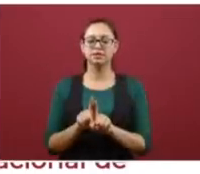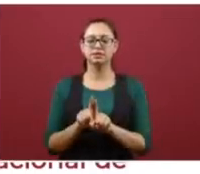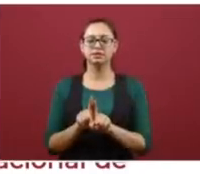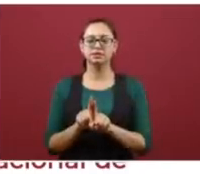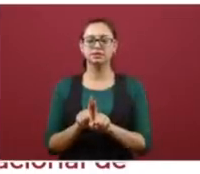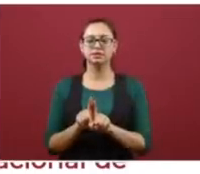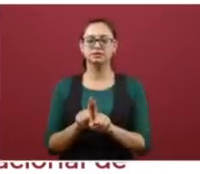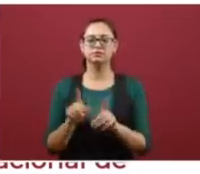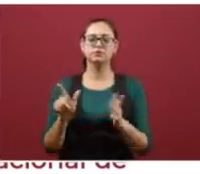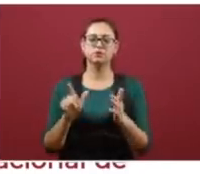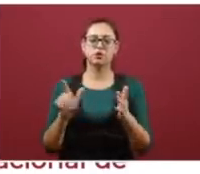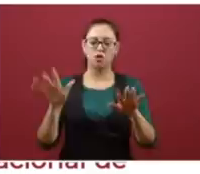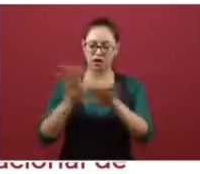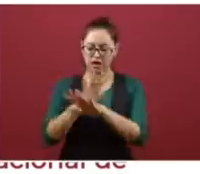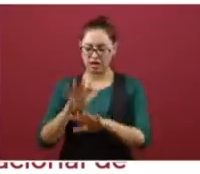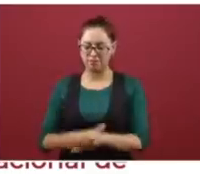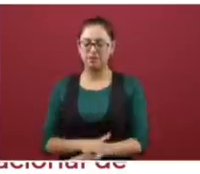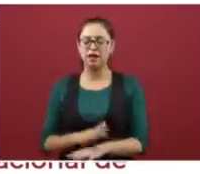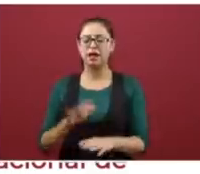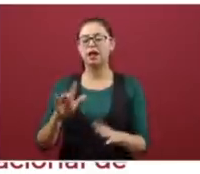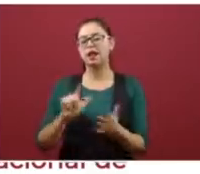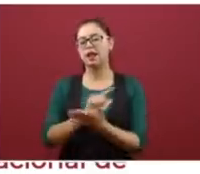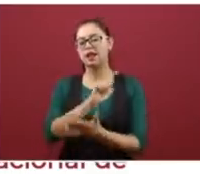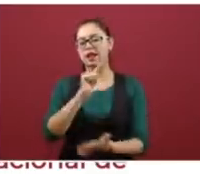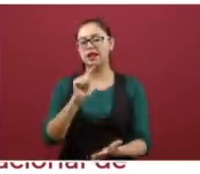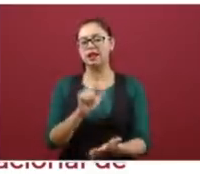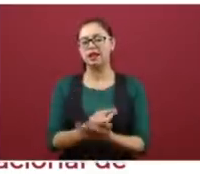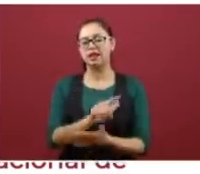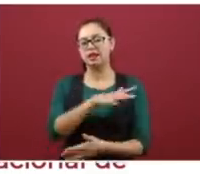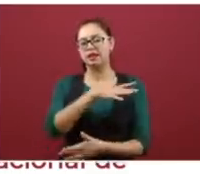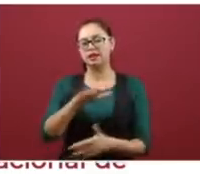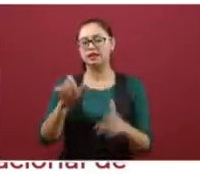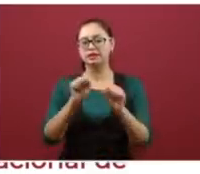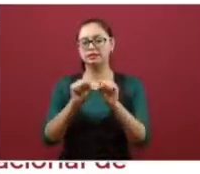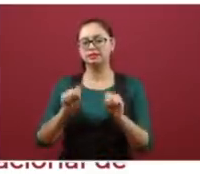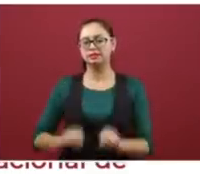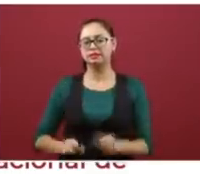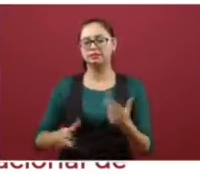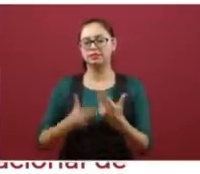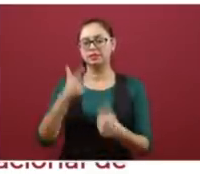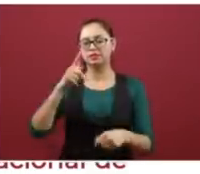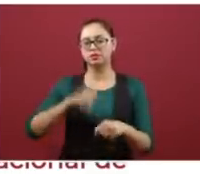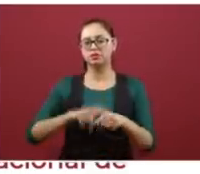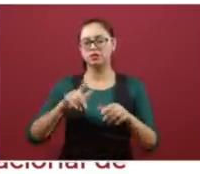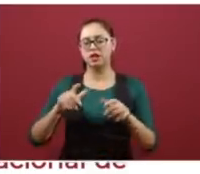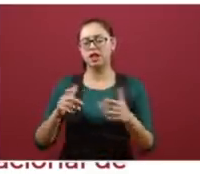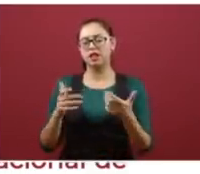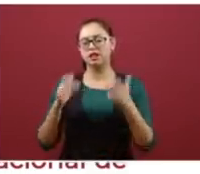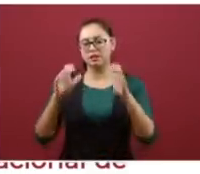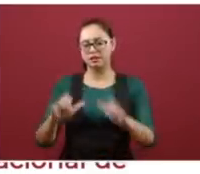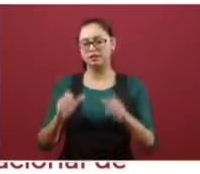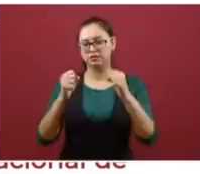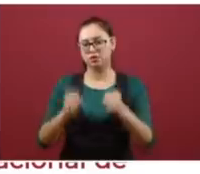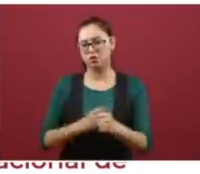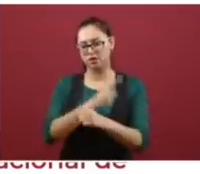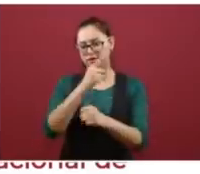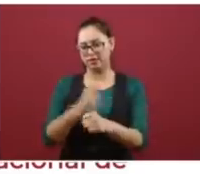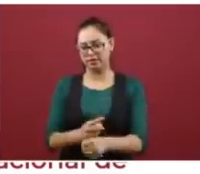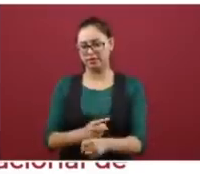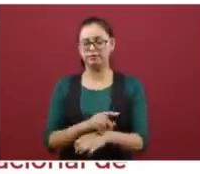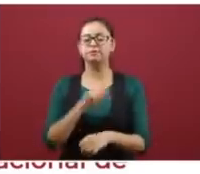a la ley general del sistema nacional de seguridad pública por supuesto habrá otras leyes que deberán revisarse